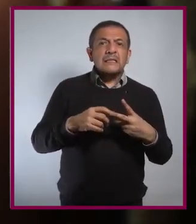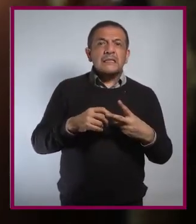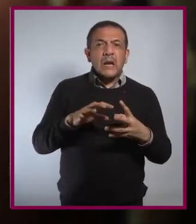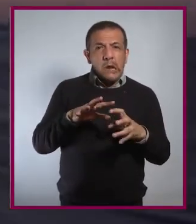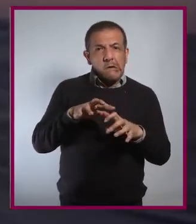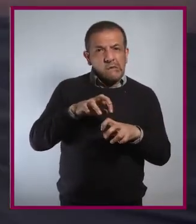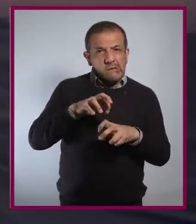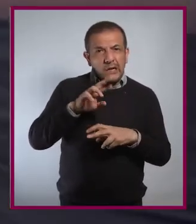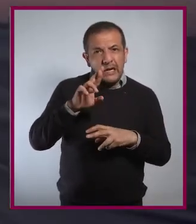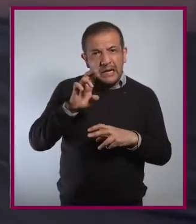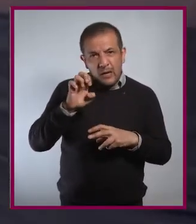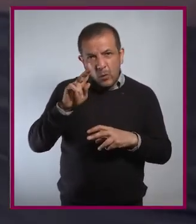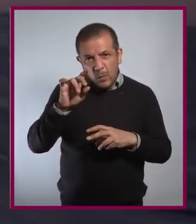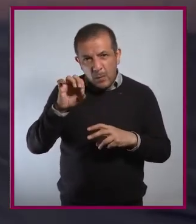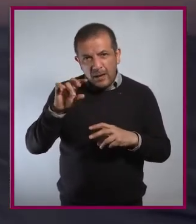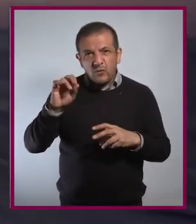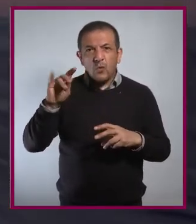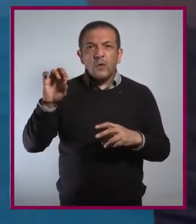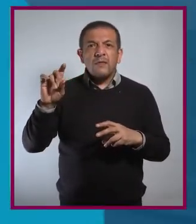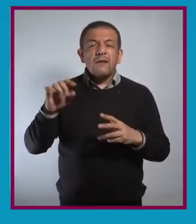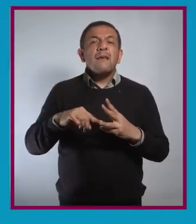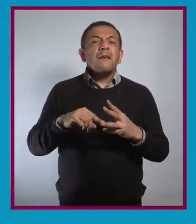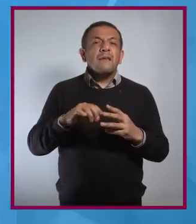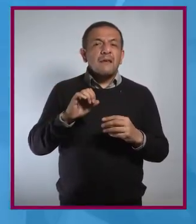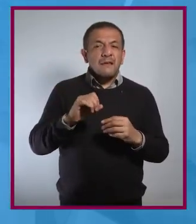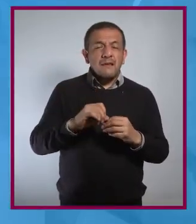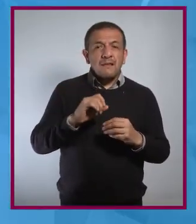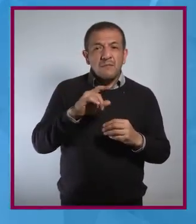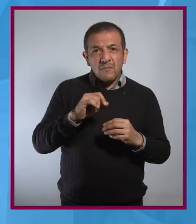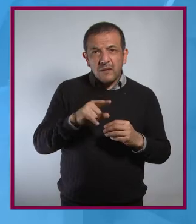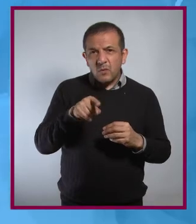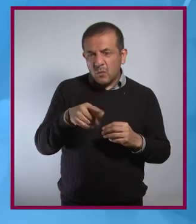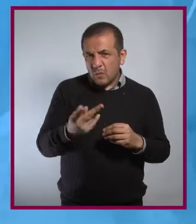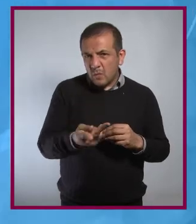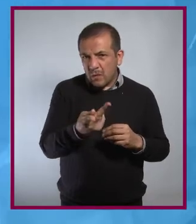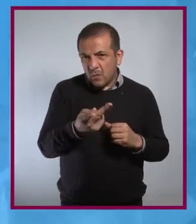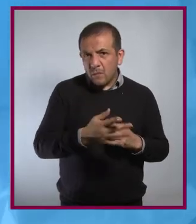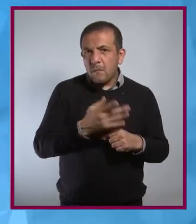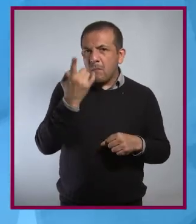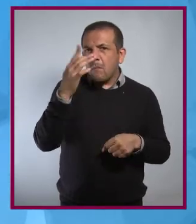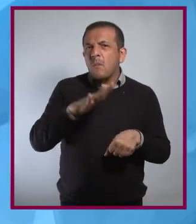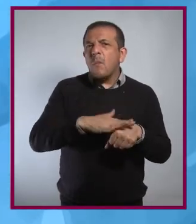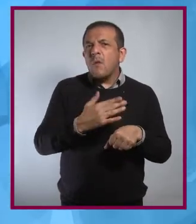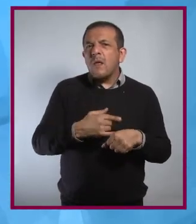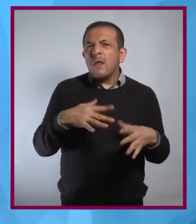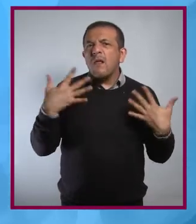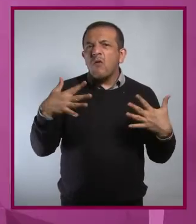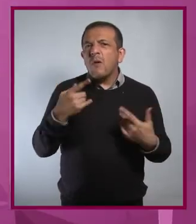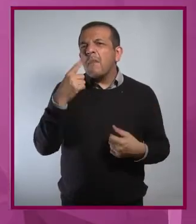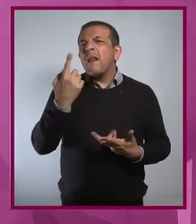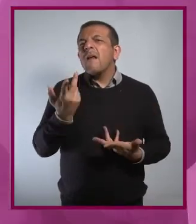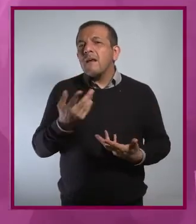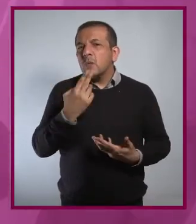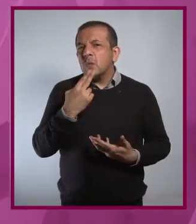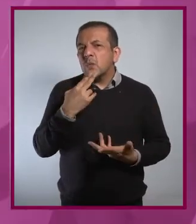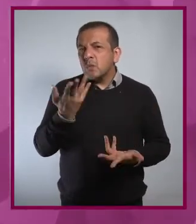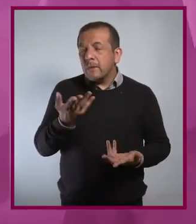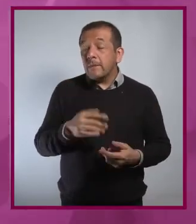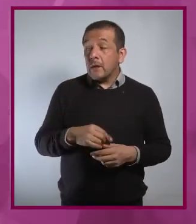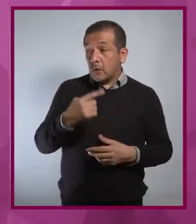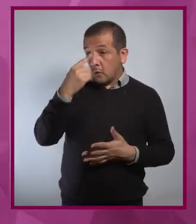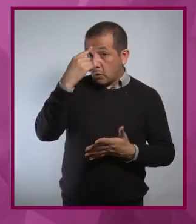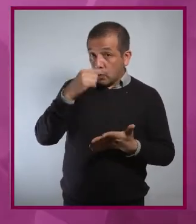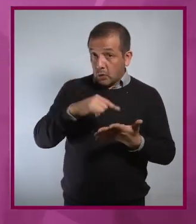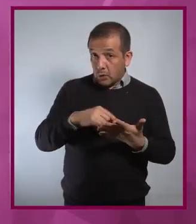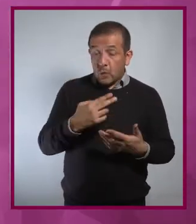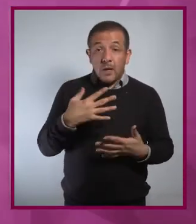artritis reumatoide o la fibromialgia. ¿Para qué crees que sirve el dolor? Pues yo creo que sirve